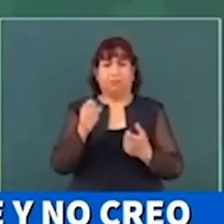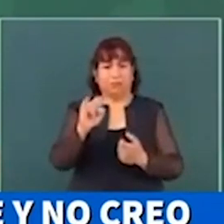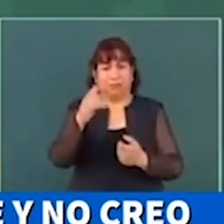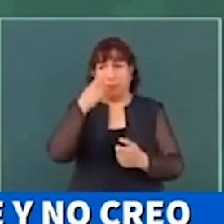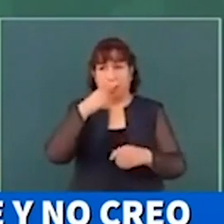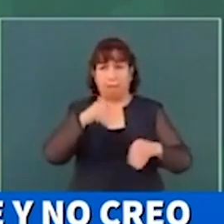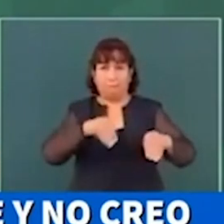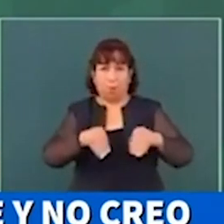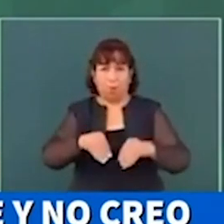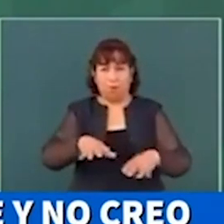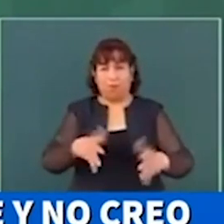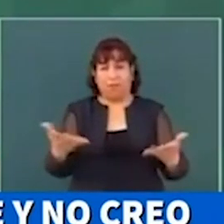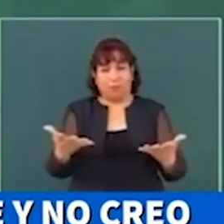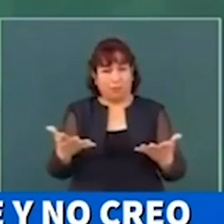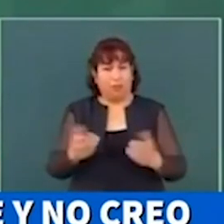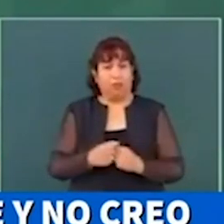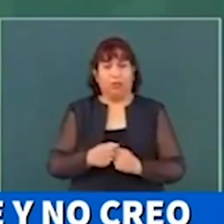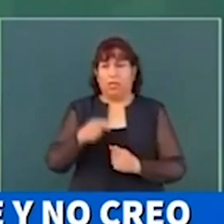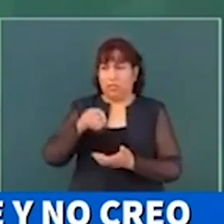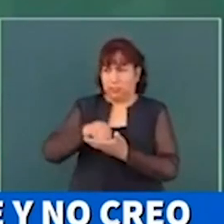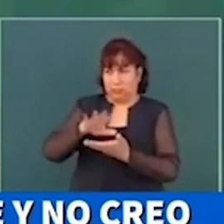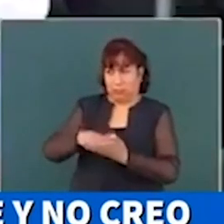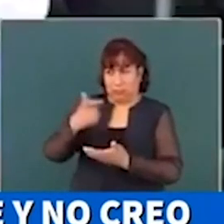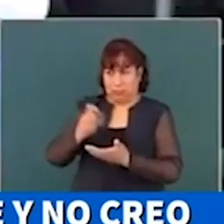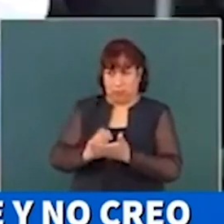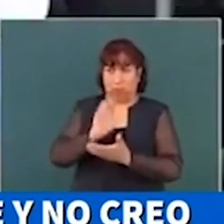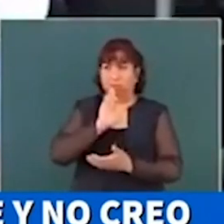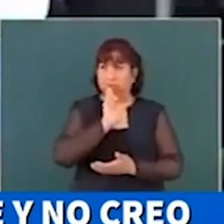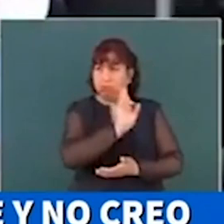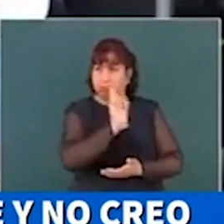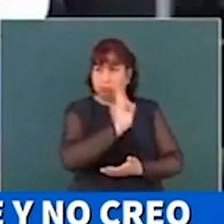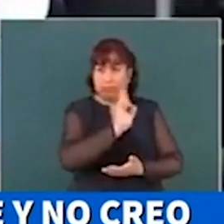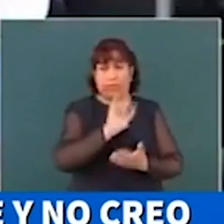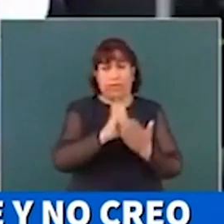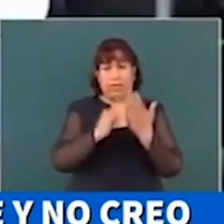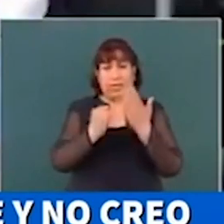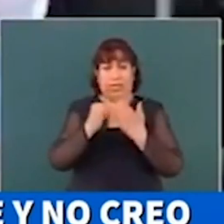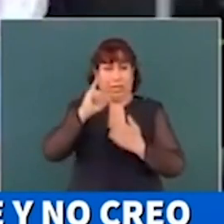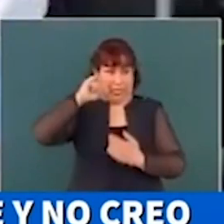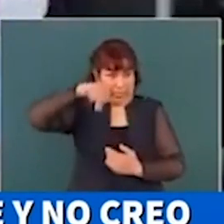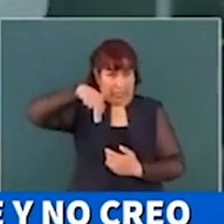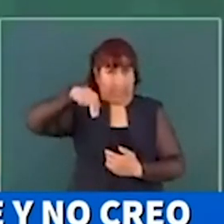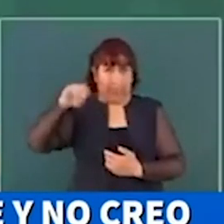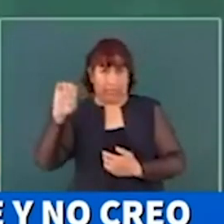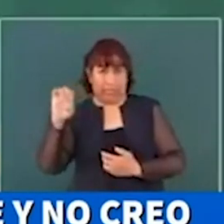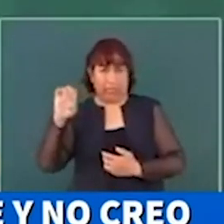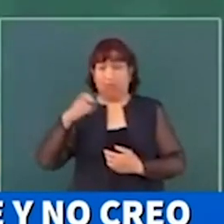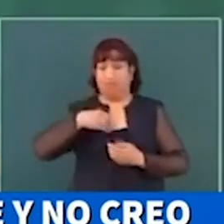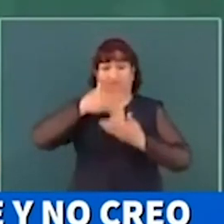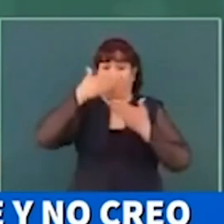el movimiento. ¿Estos recursos fueron registrados, reportados ante el INE? No sé exactamente